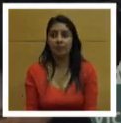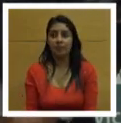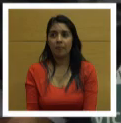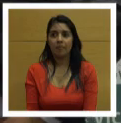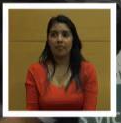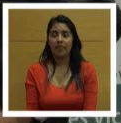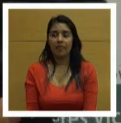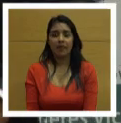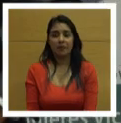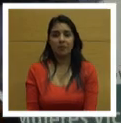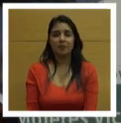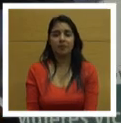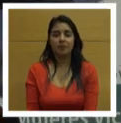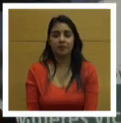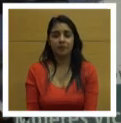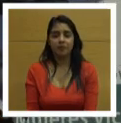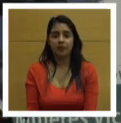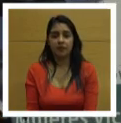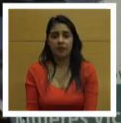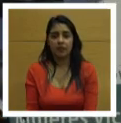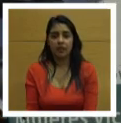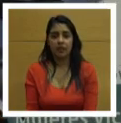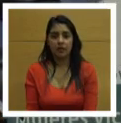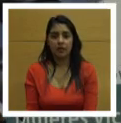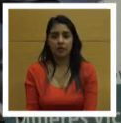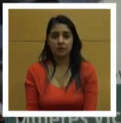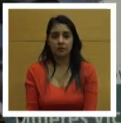Es un loquillo. En fin,